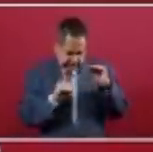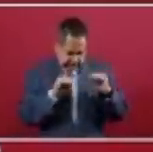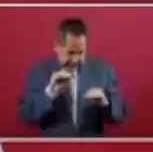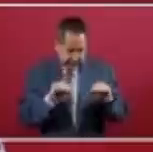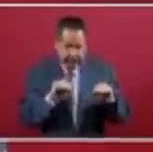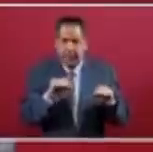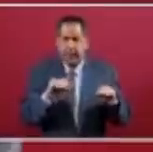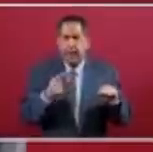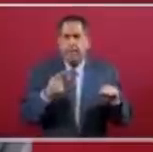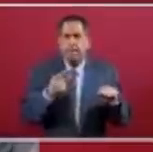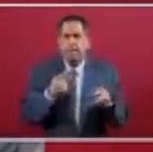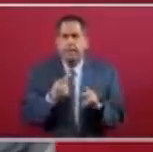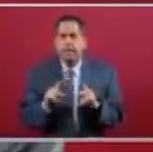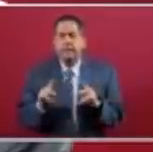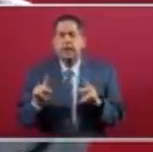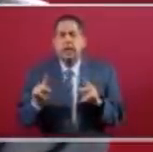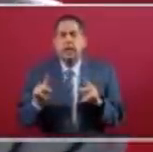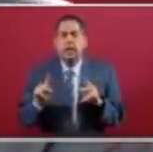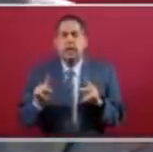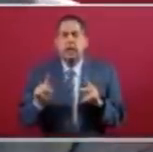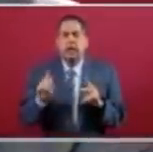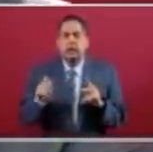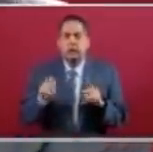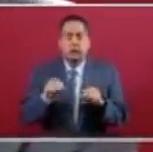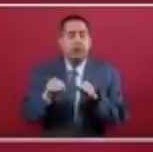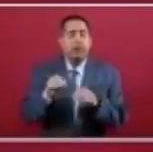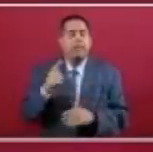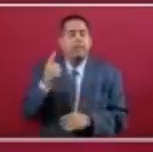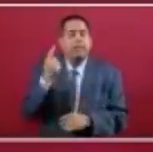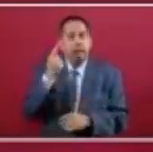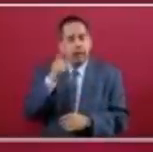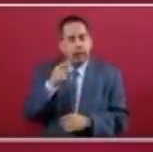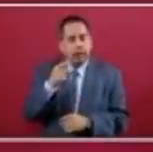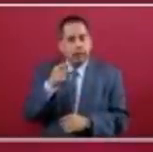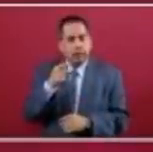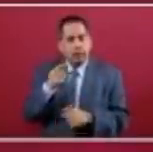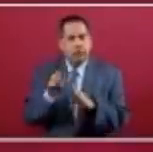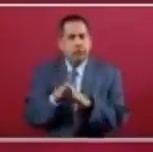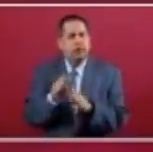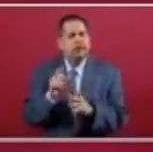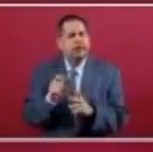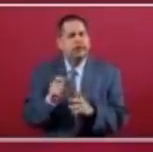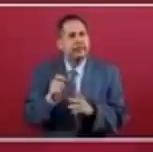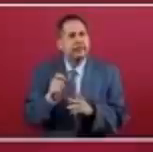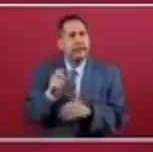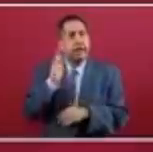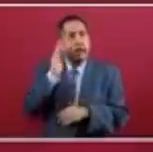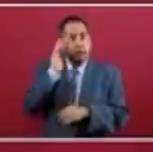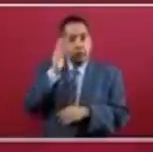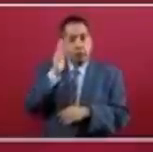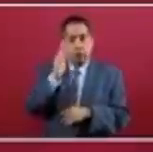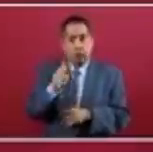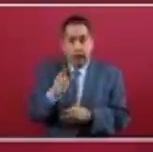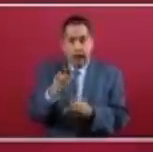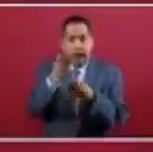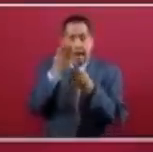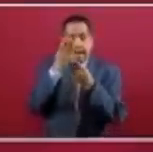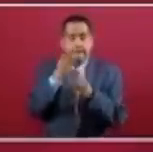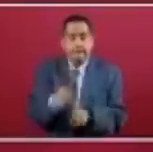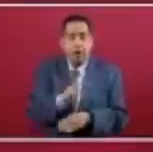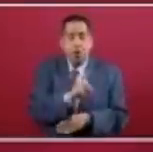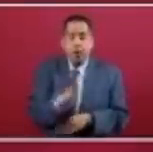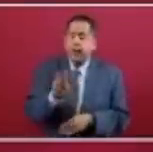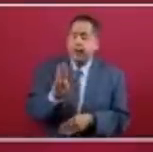empezando a trabajar en la ejecución de lo que será el Banco de